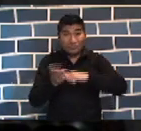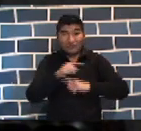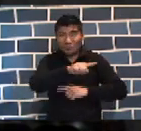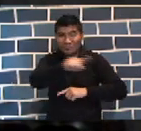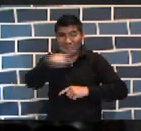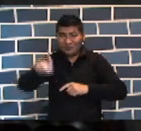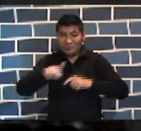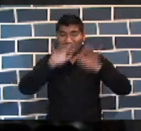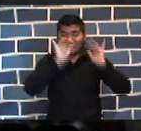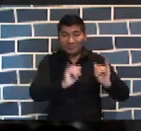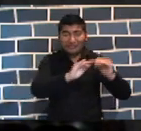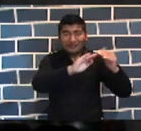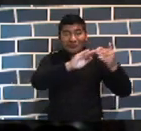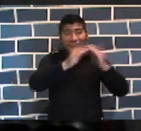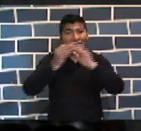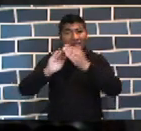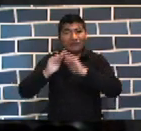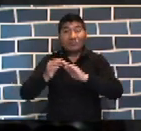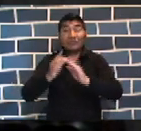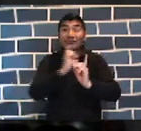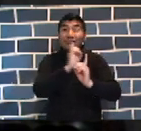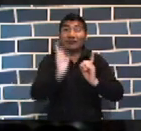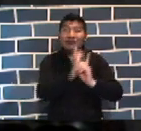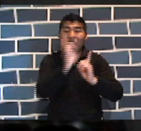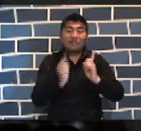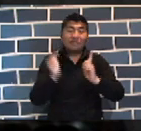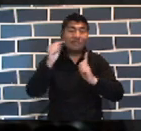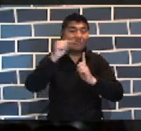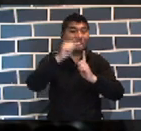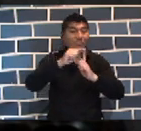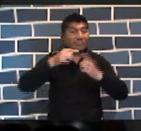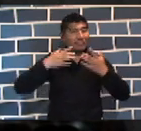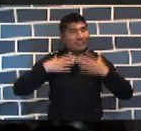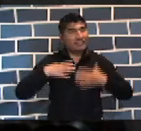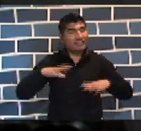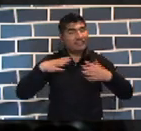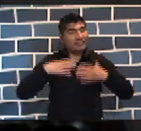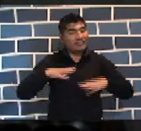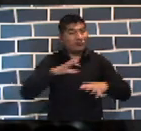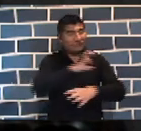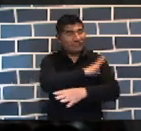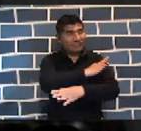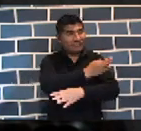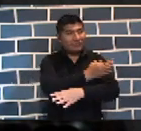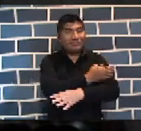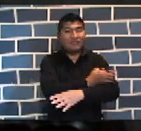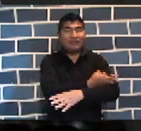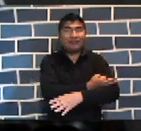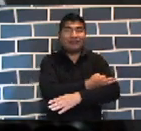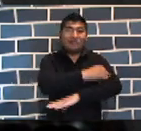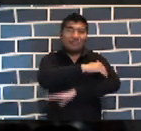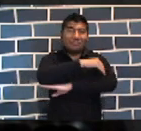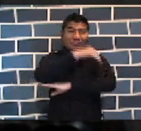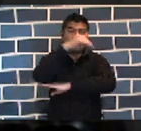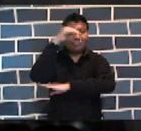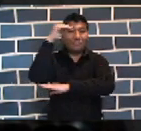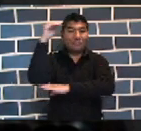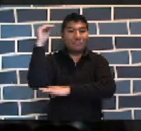en la ciudad, dice a sus discípulos, hasta que sean revestidos con la fuerza que viene de lo alto.